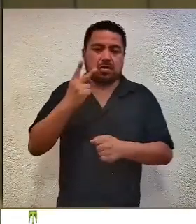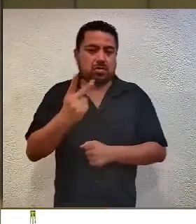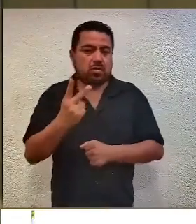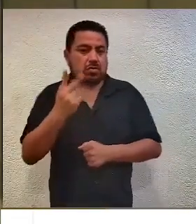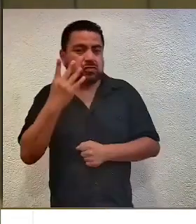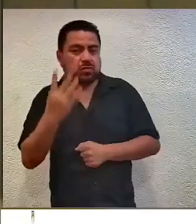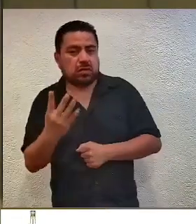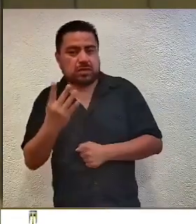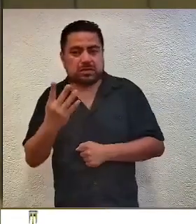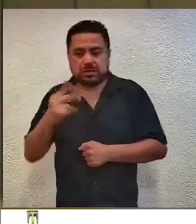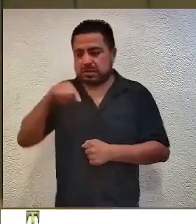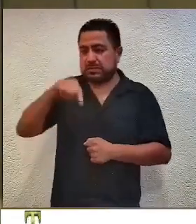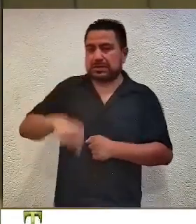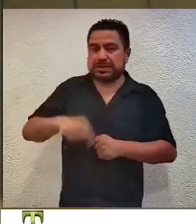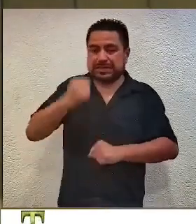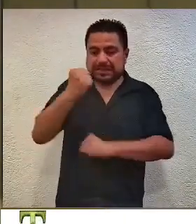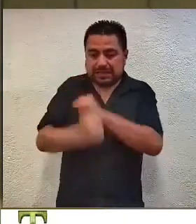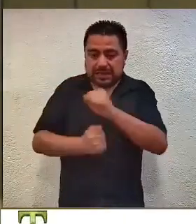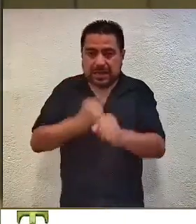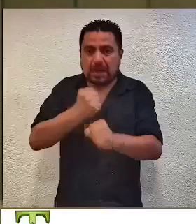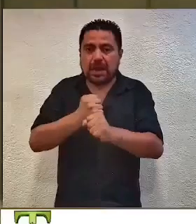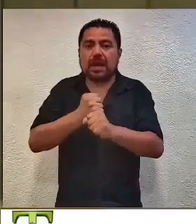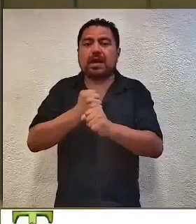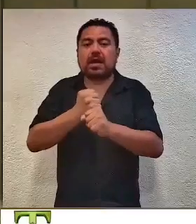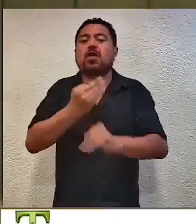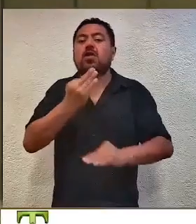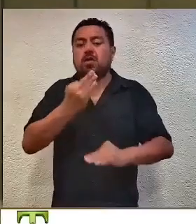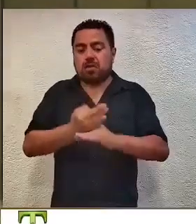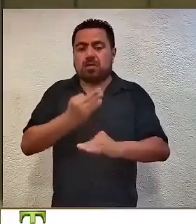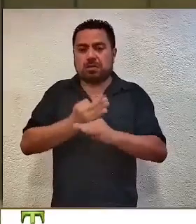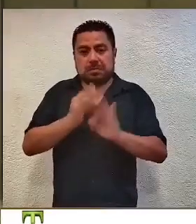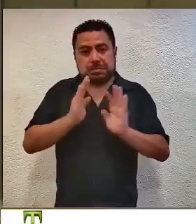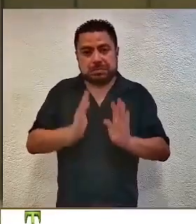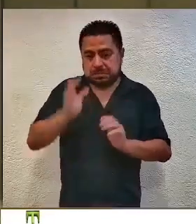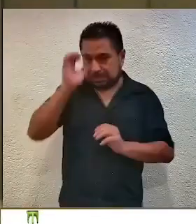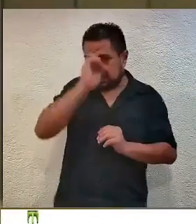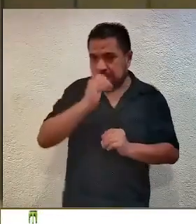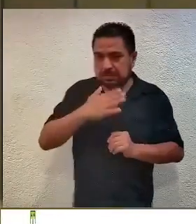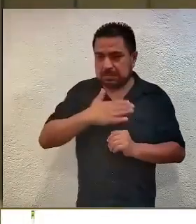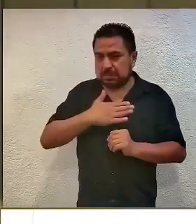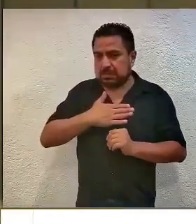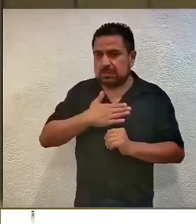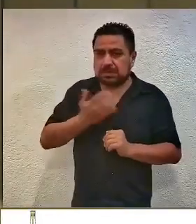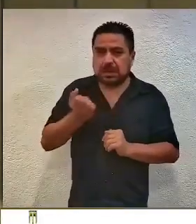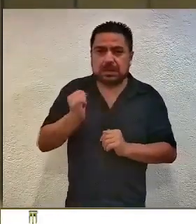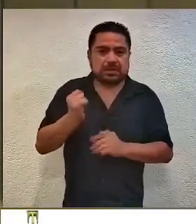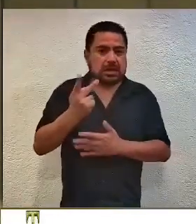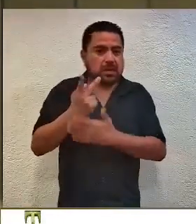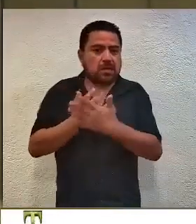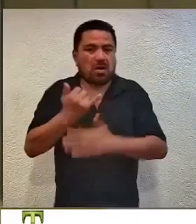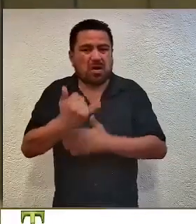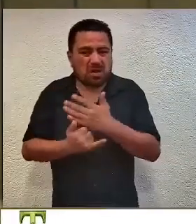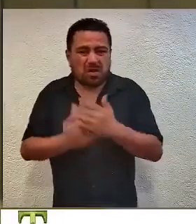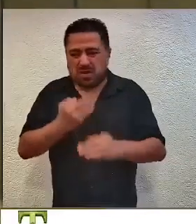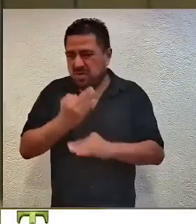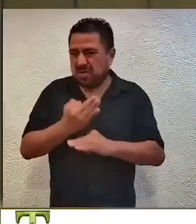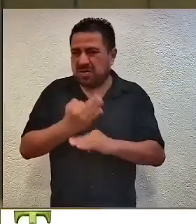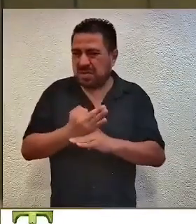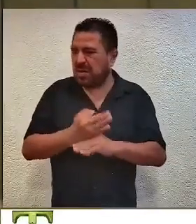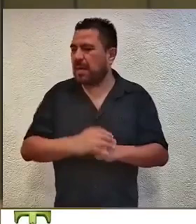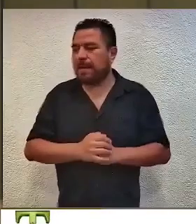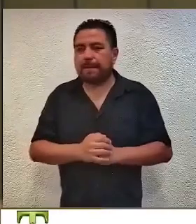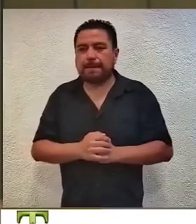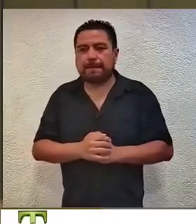4 de este año y hemos sostenido este criterio. Sin embargo, en este